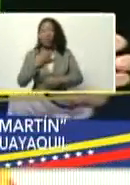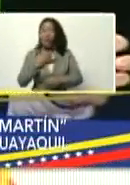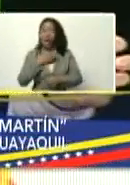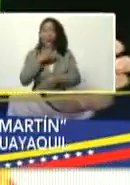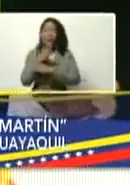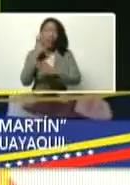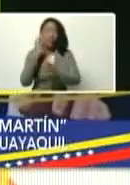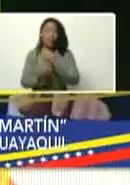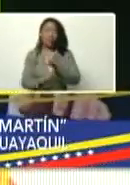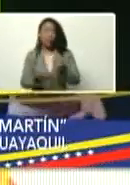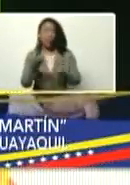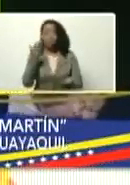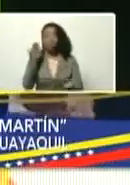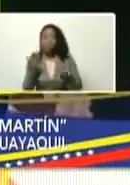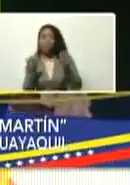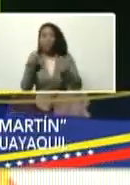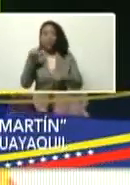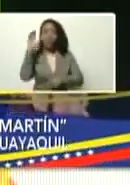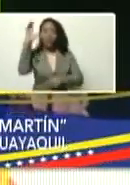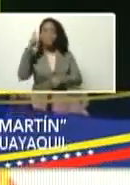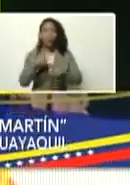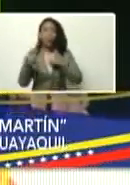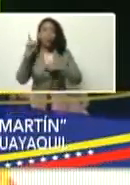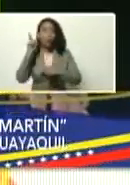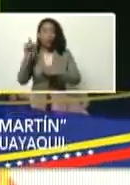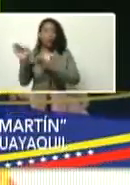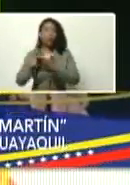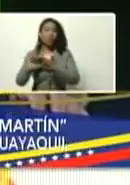de inestabilidad en el país. Pero eso lo resolvió